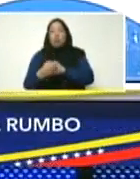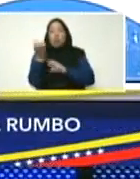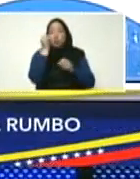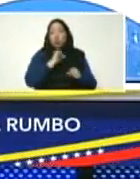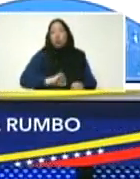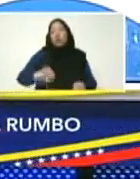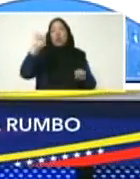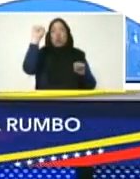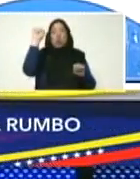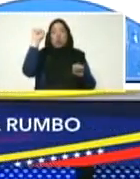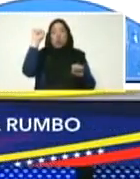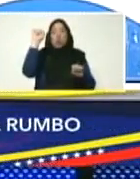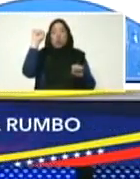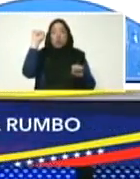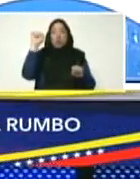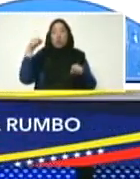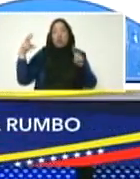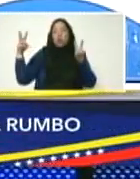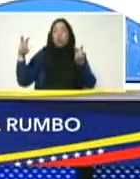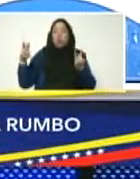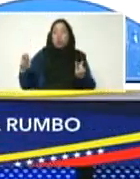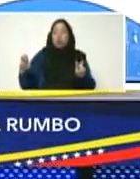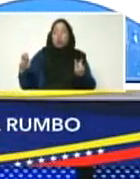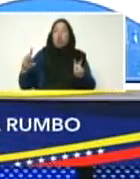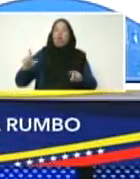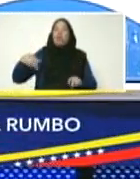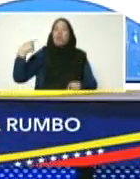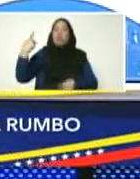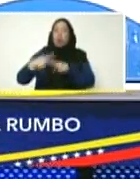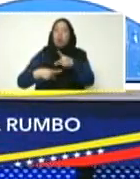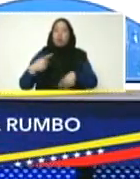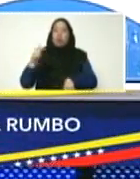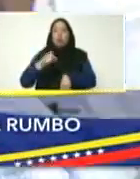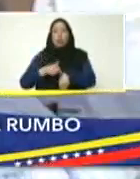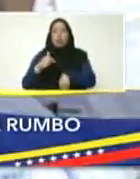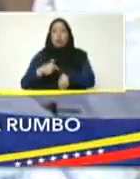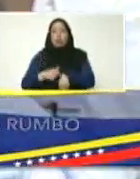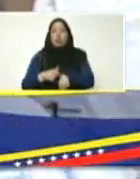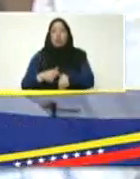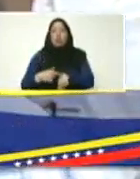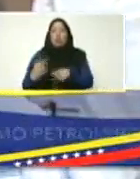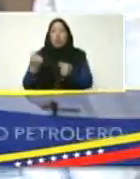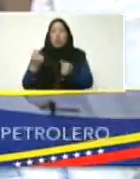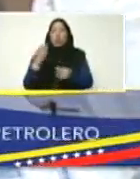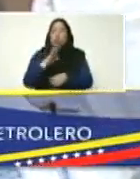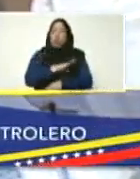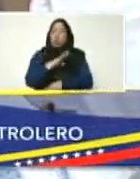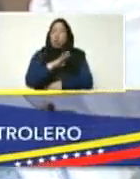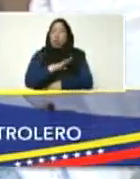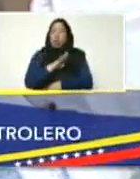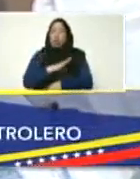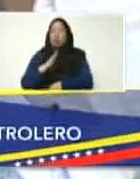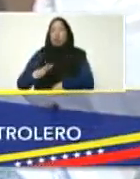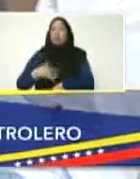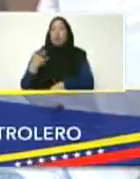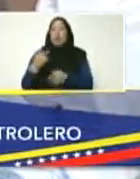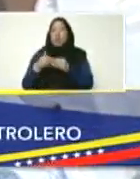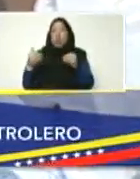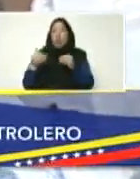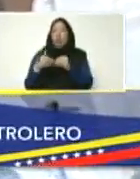socialismo, en esta nueva etapa postrentista, hemos demostrado que el recurso más poderoso no es el